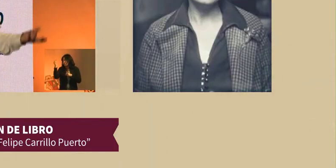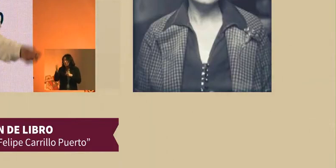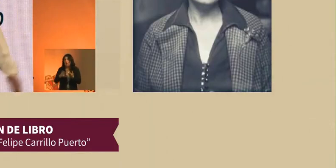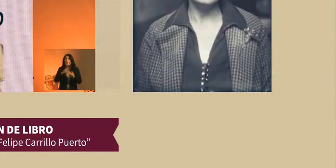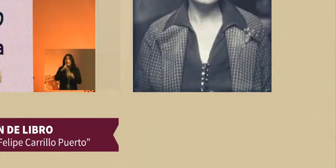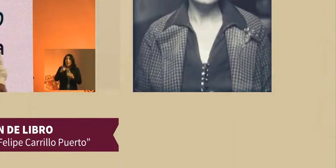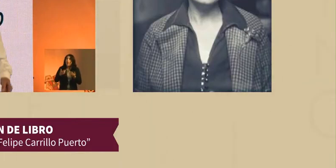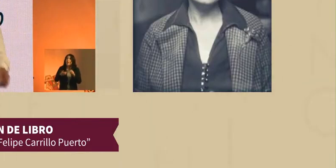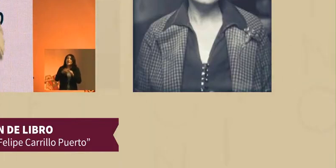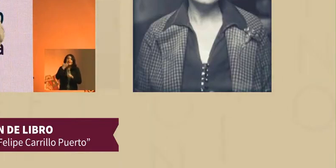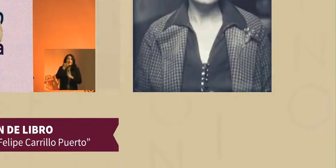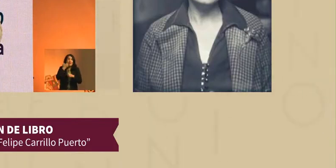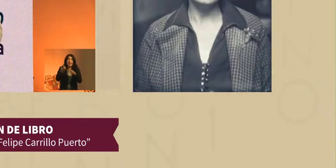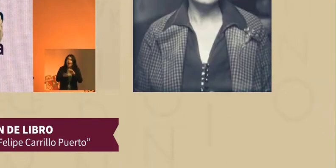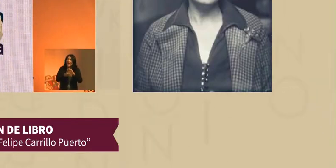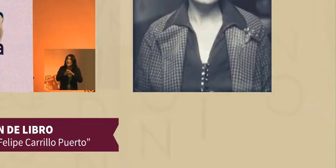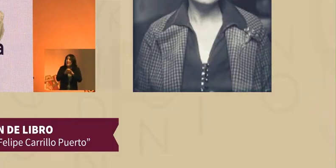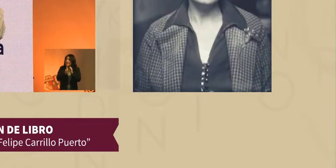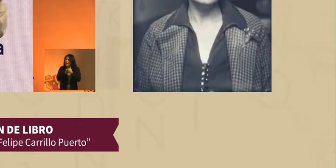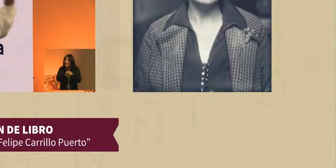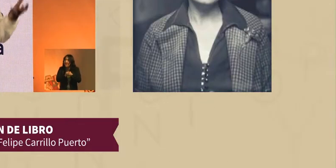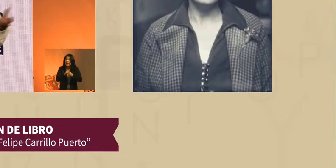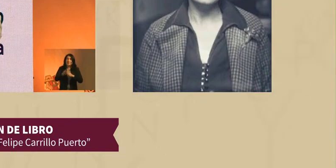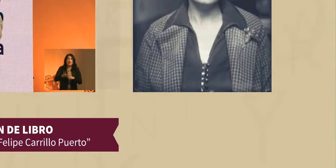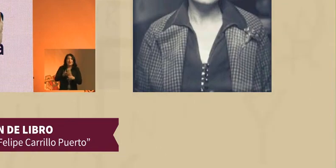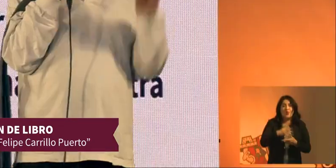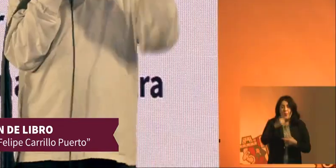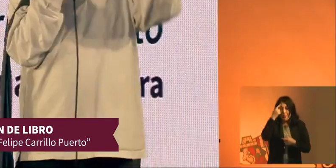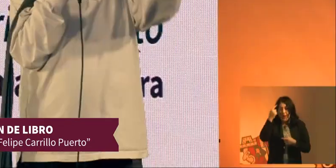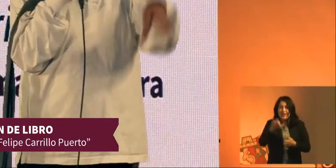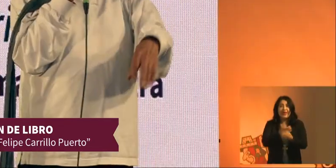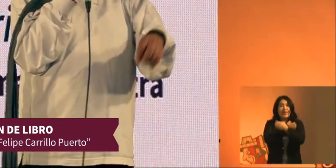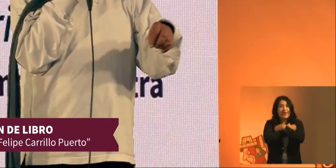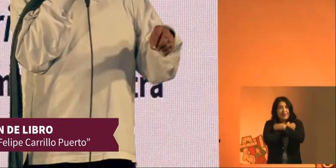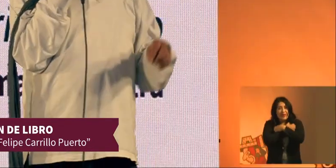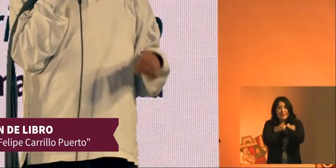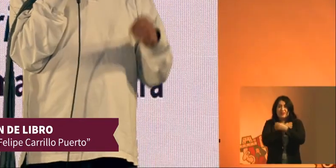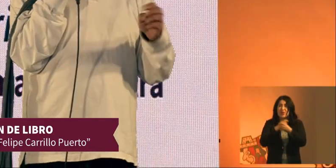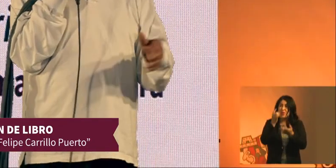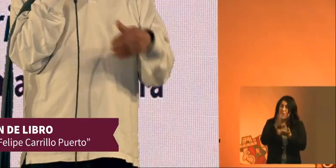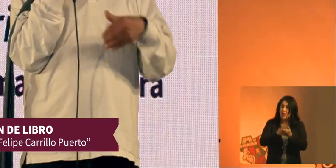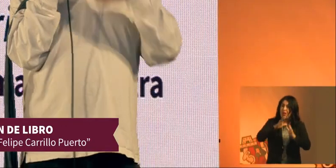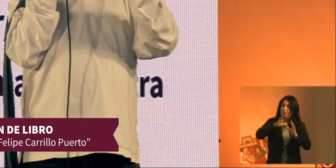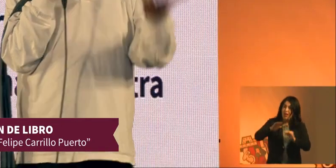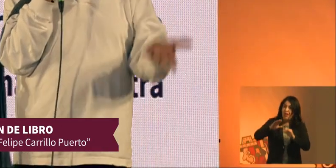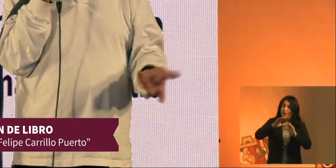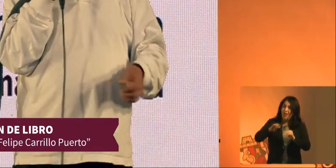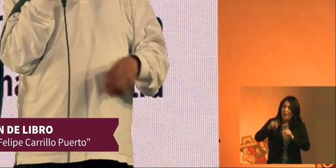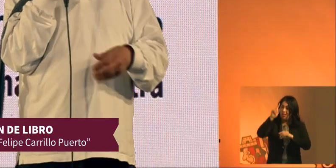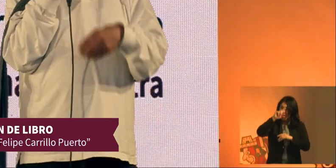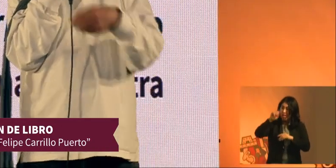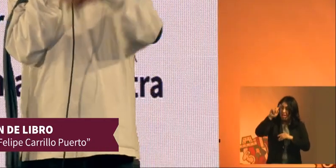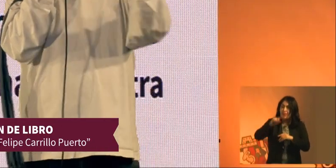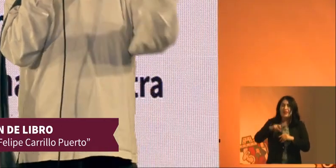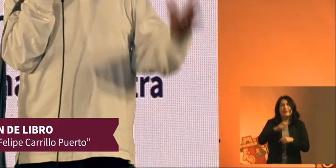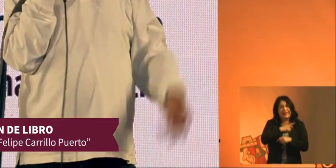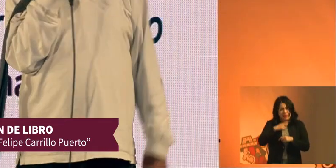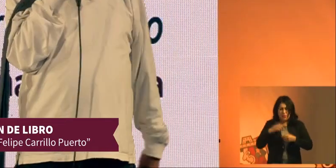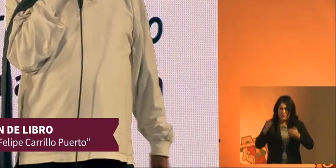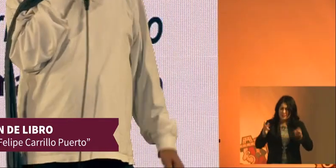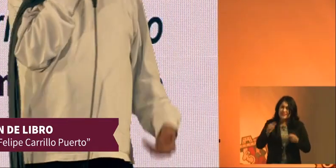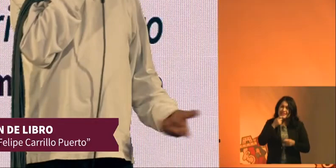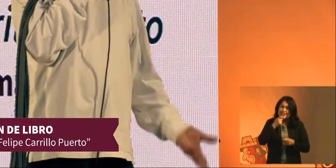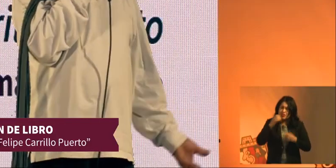hacer de la escuela un campo de cultivo hay que hacer que la educación no sea instrucción sino que sea estímulo hay que revolucionar